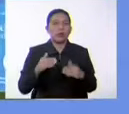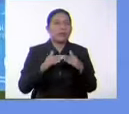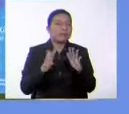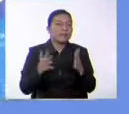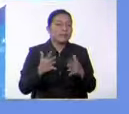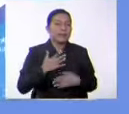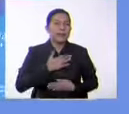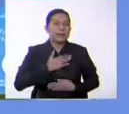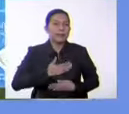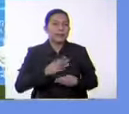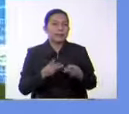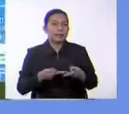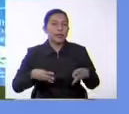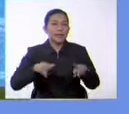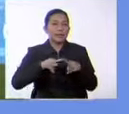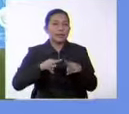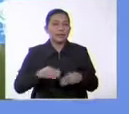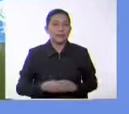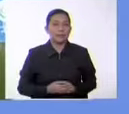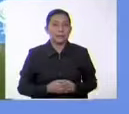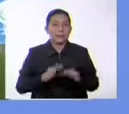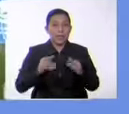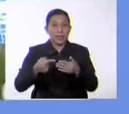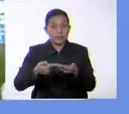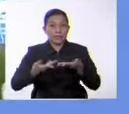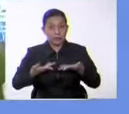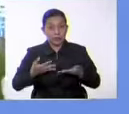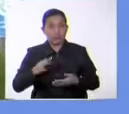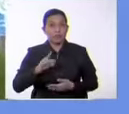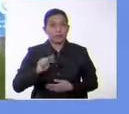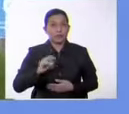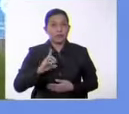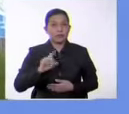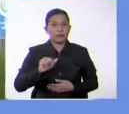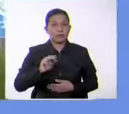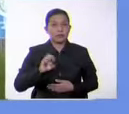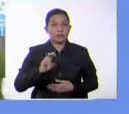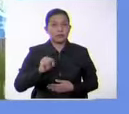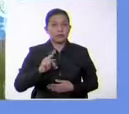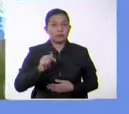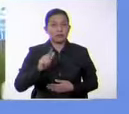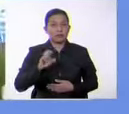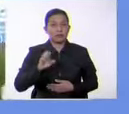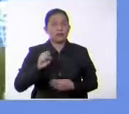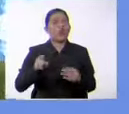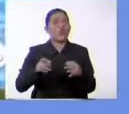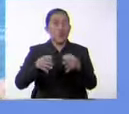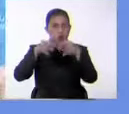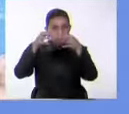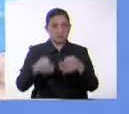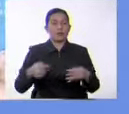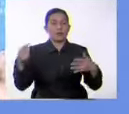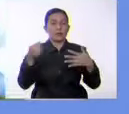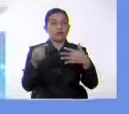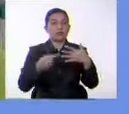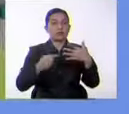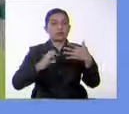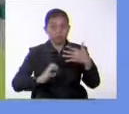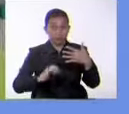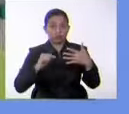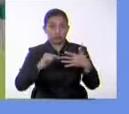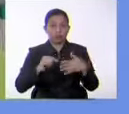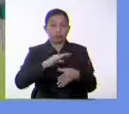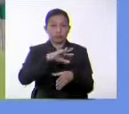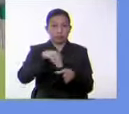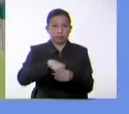plano moral, pero los derechos fundamentales son aquellos que están consagrados de manera explícita y directa y articulados en el